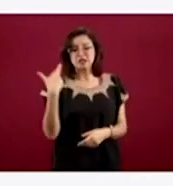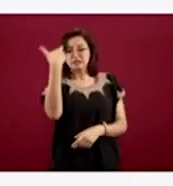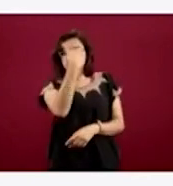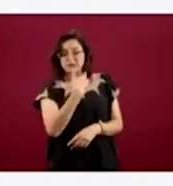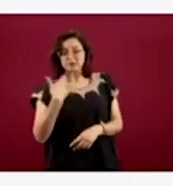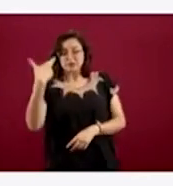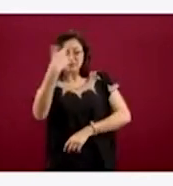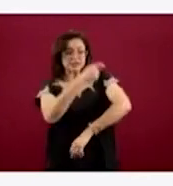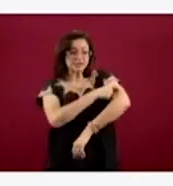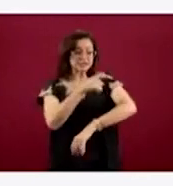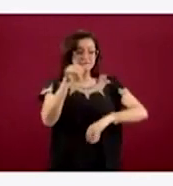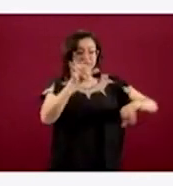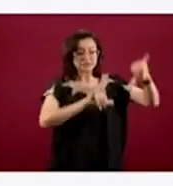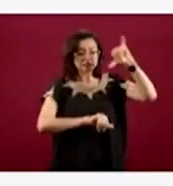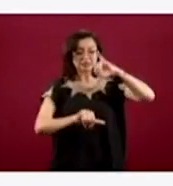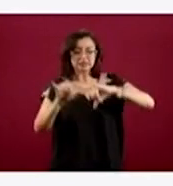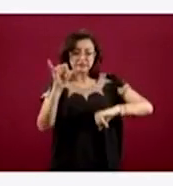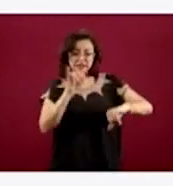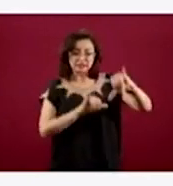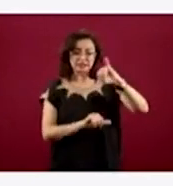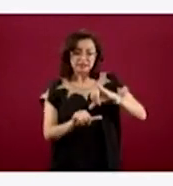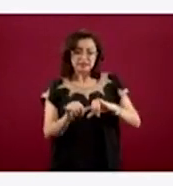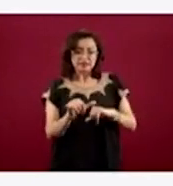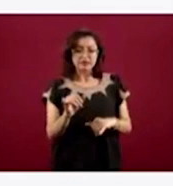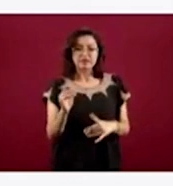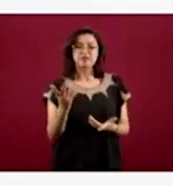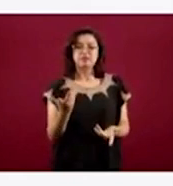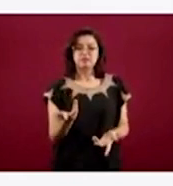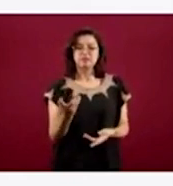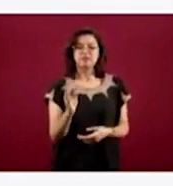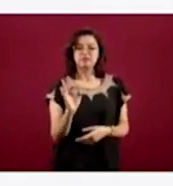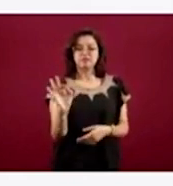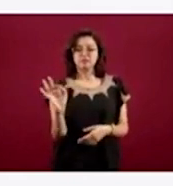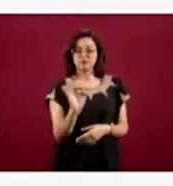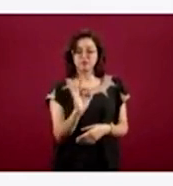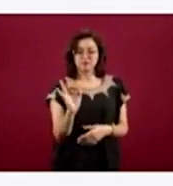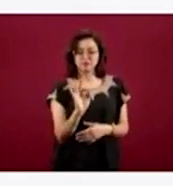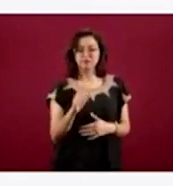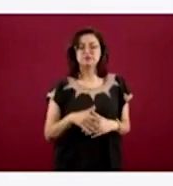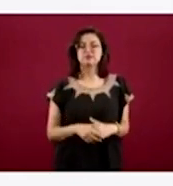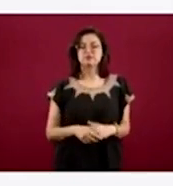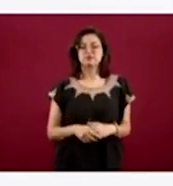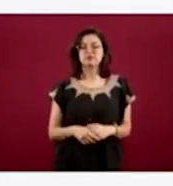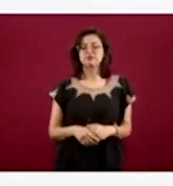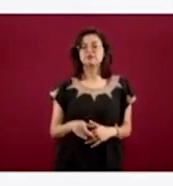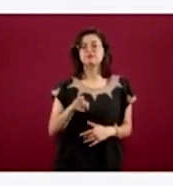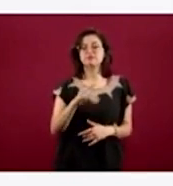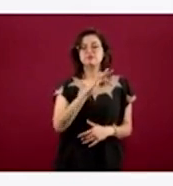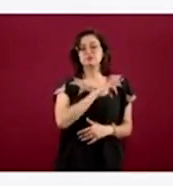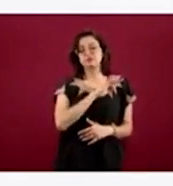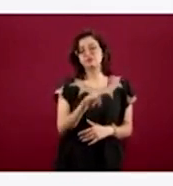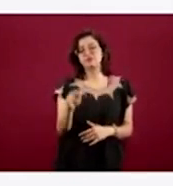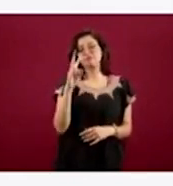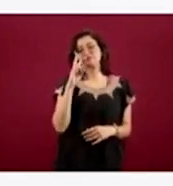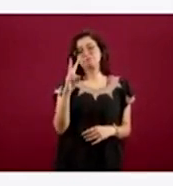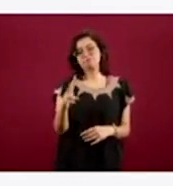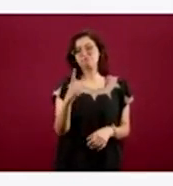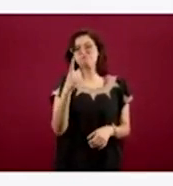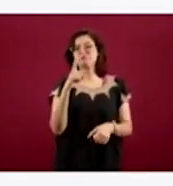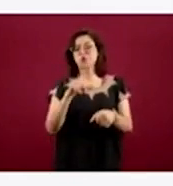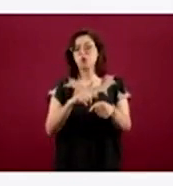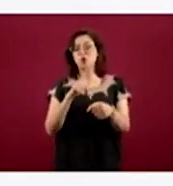estudiadas como casos de eco bit 19 y bueno pueden ustedes ver la distribución